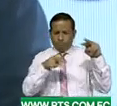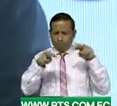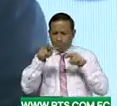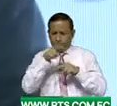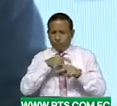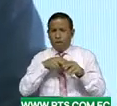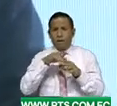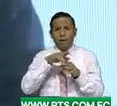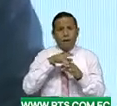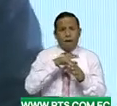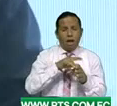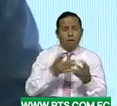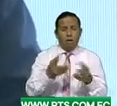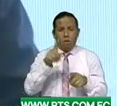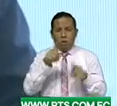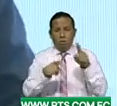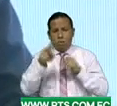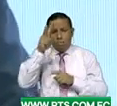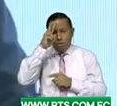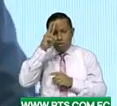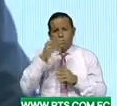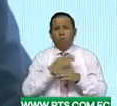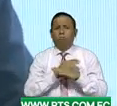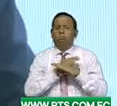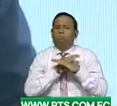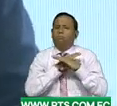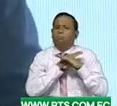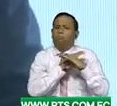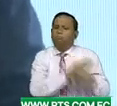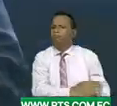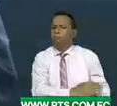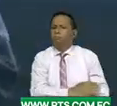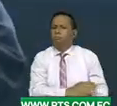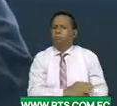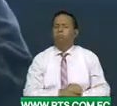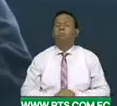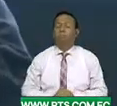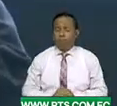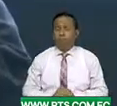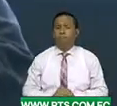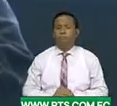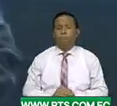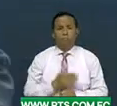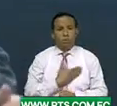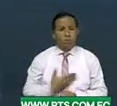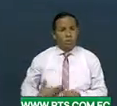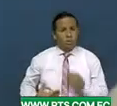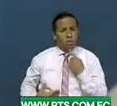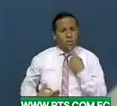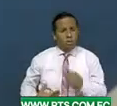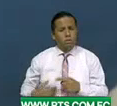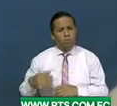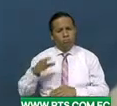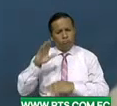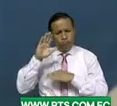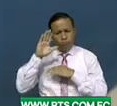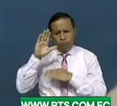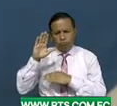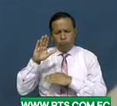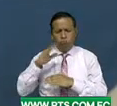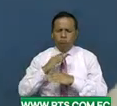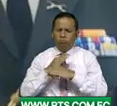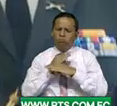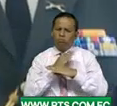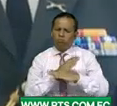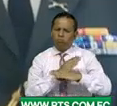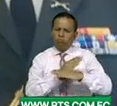A toda costa debemos evitar la naturalización de la corrupción. El primer mandatario también ratificó su compromiso en la lucha contra la corrupción.